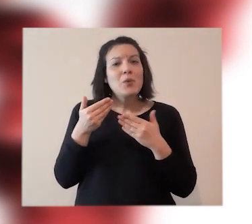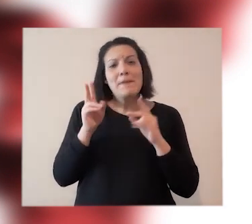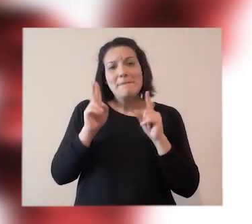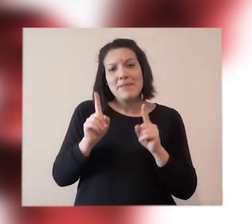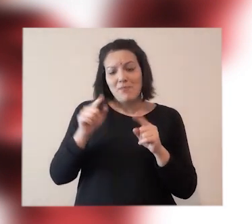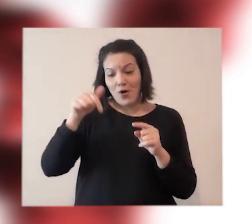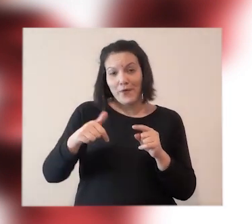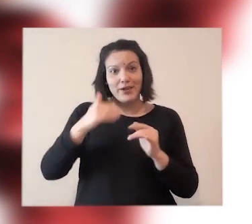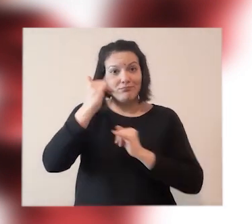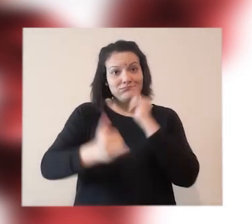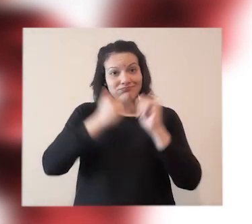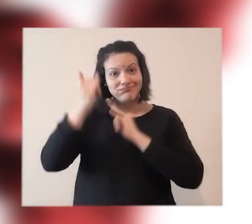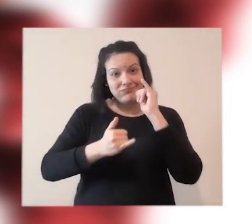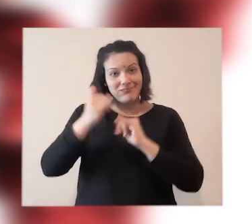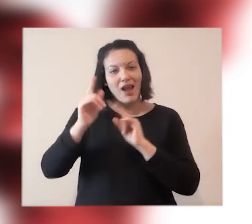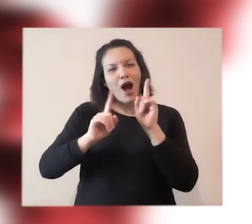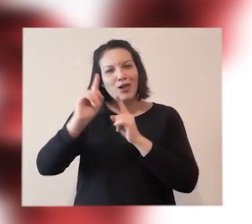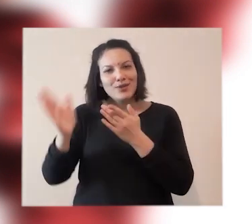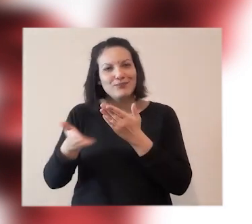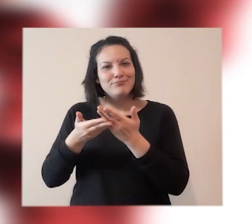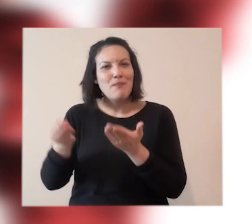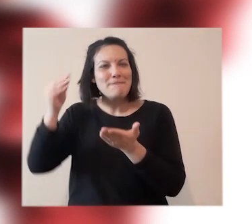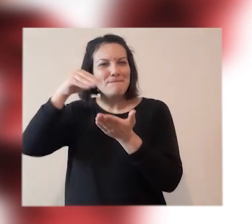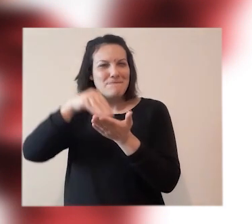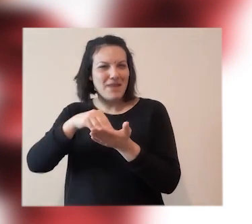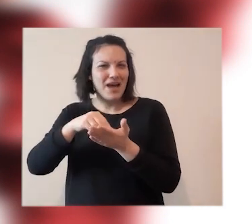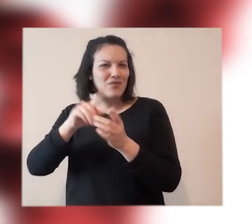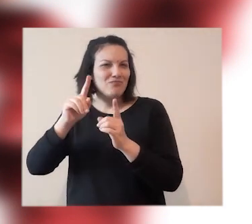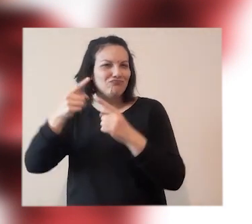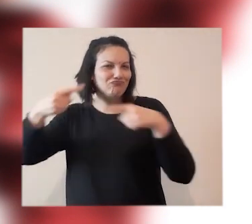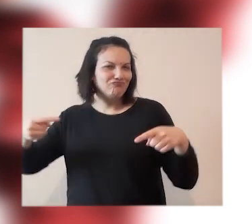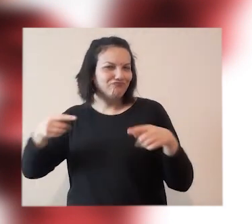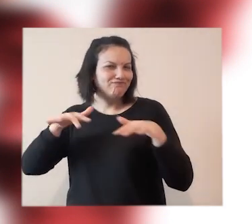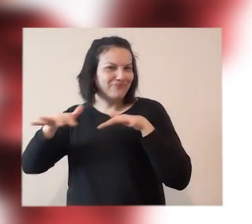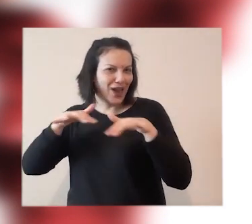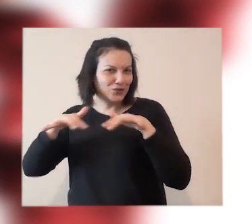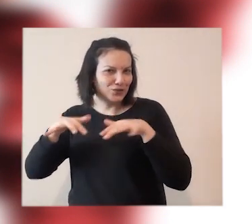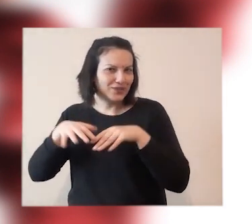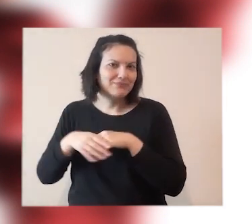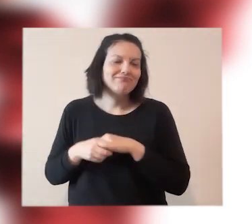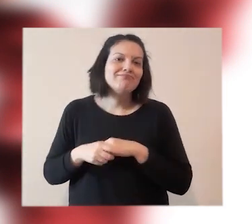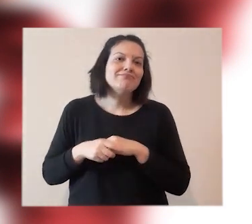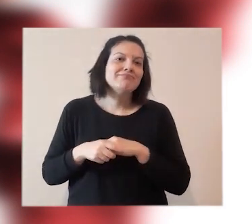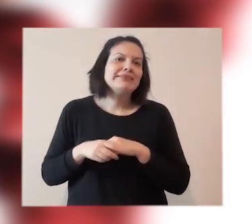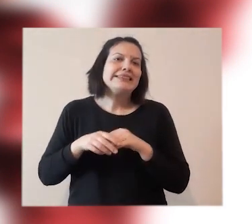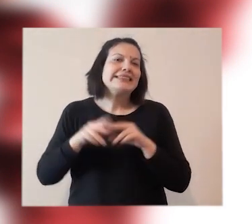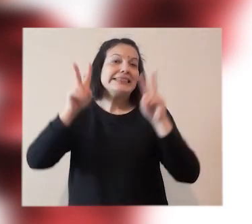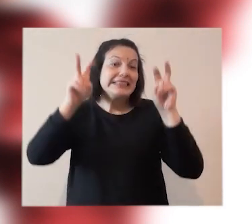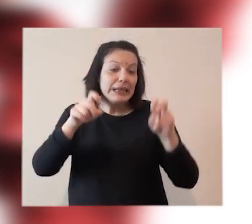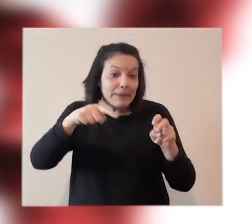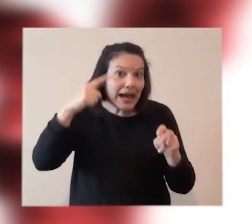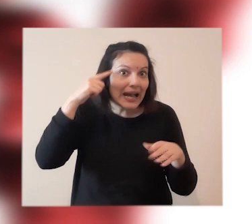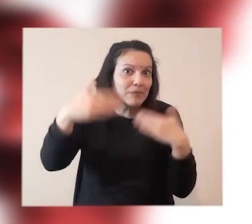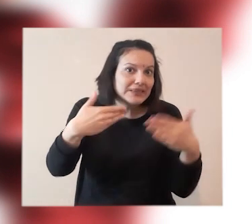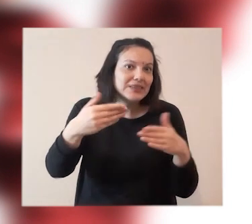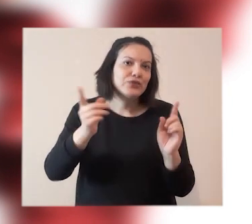hablando acá, pero hay algunas complementarias que tienen que ver con otras acciones que no eran objeto, digamos, de esta capacitación,